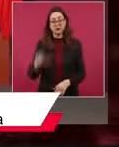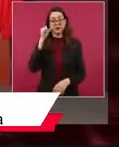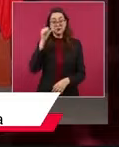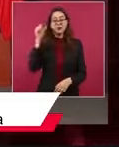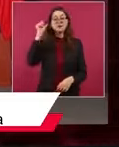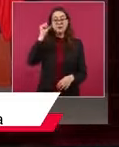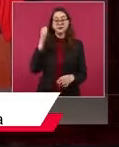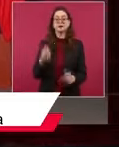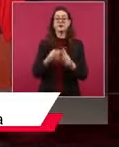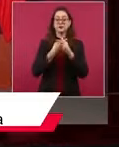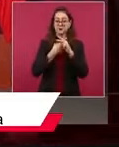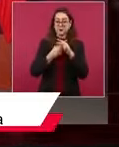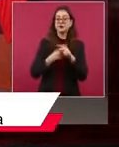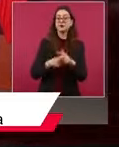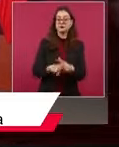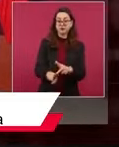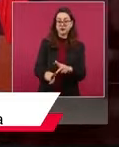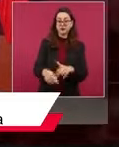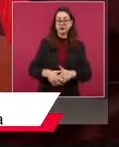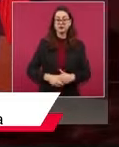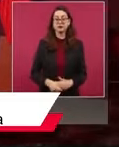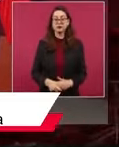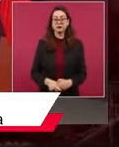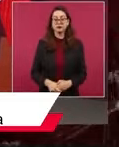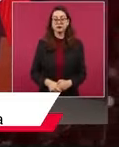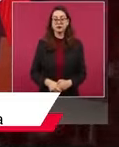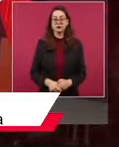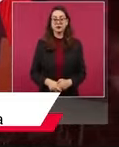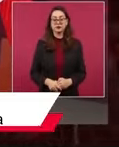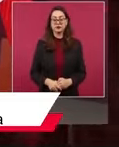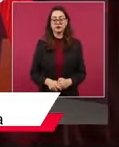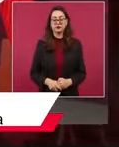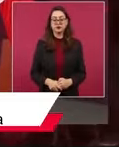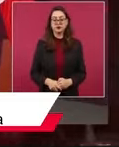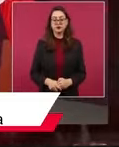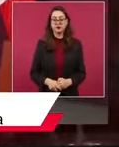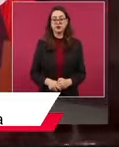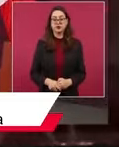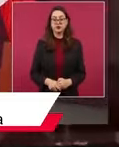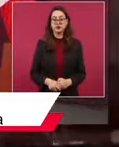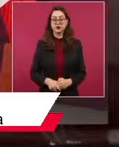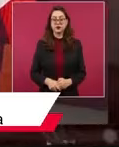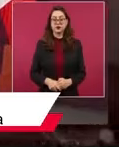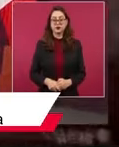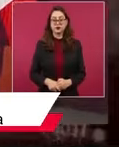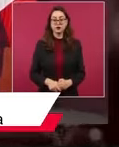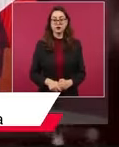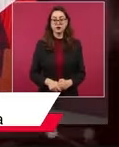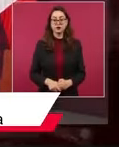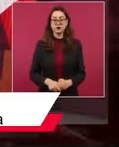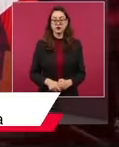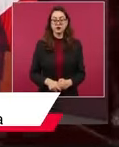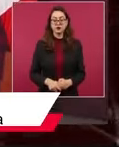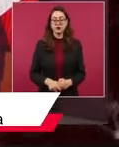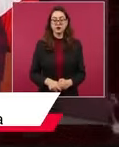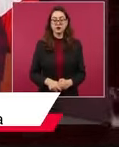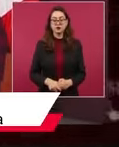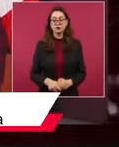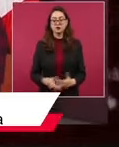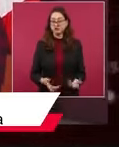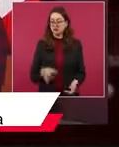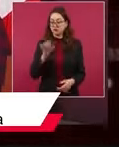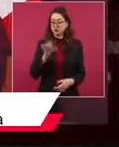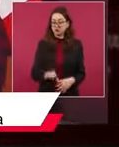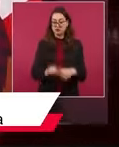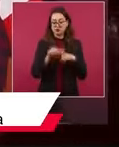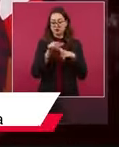años y también a lo que sigue ocurriendo con respecto de estos integrantes de estos grupos que siguen, algunos de ellos encaramados